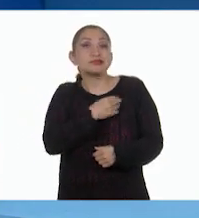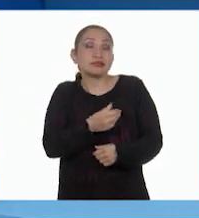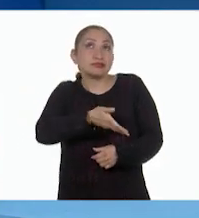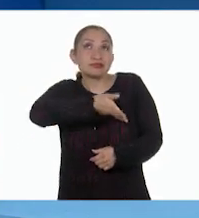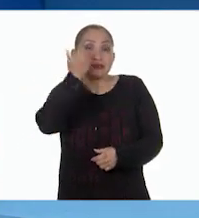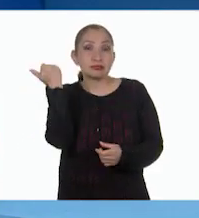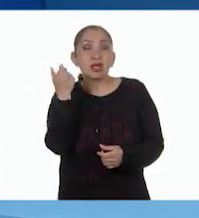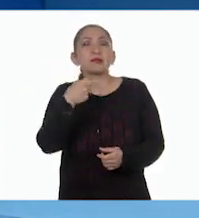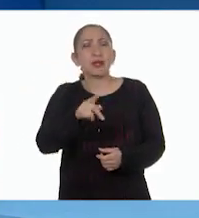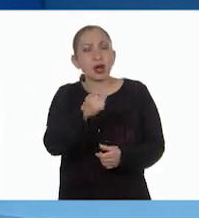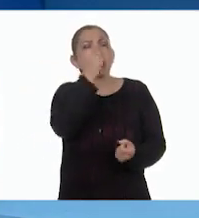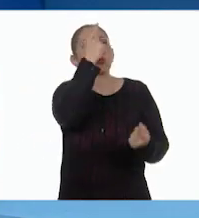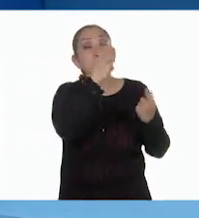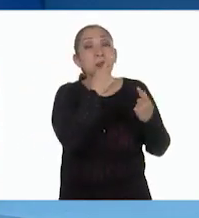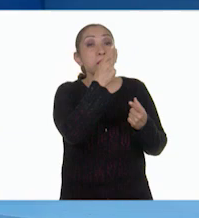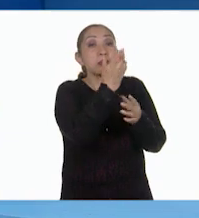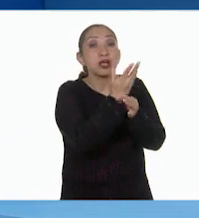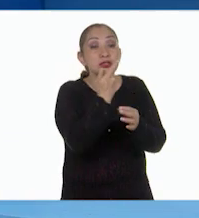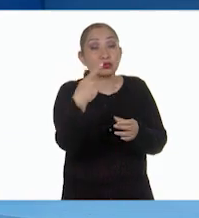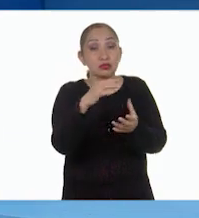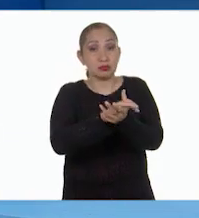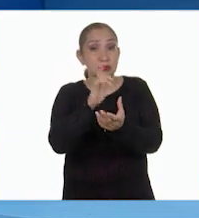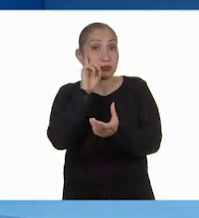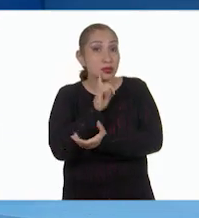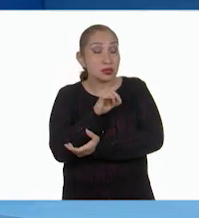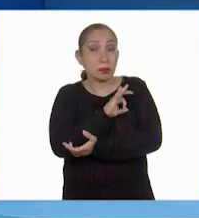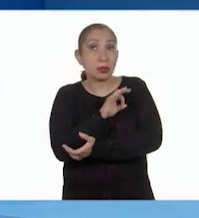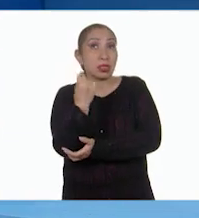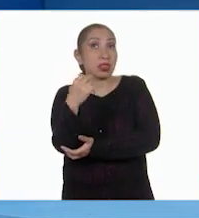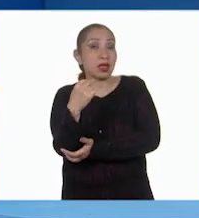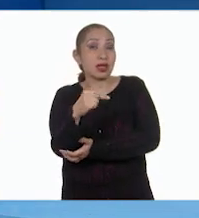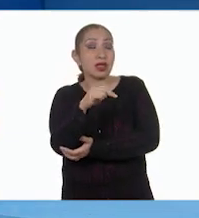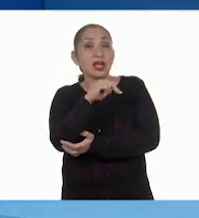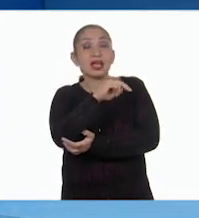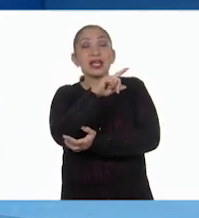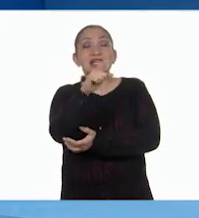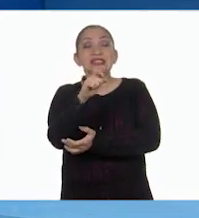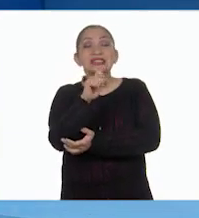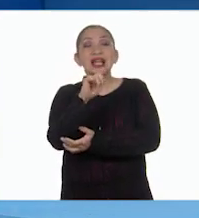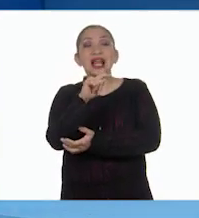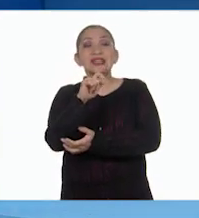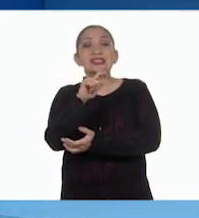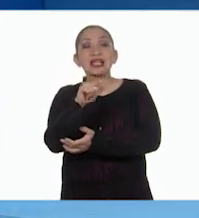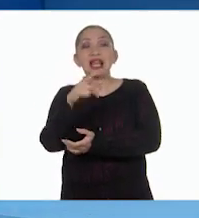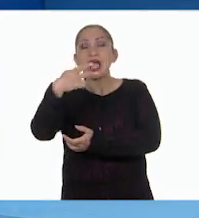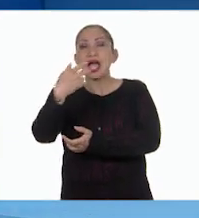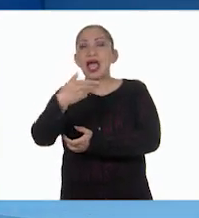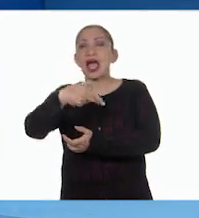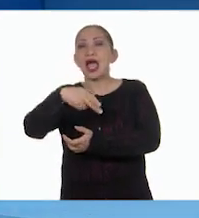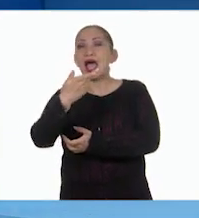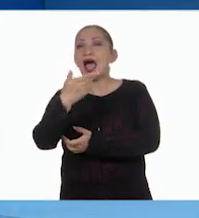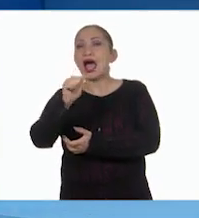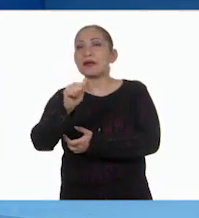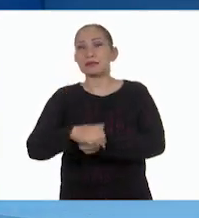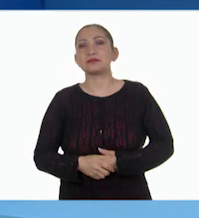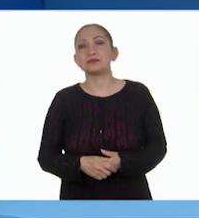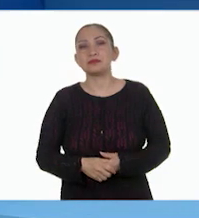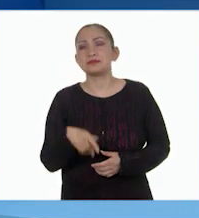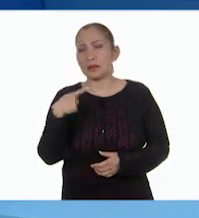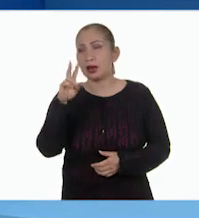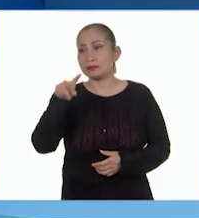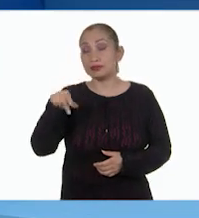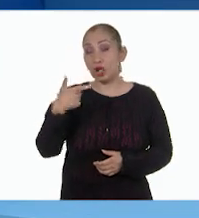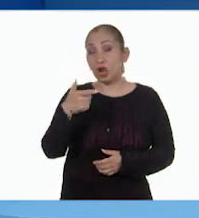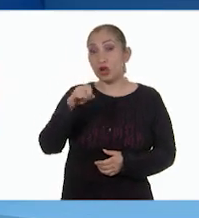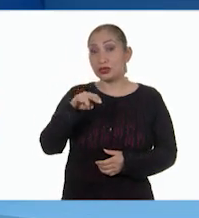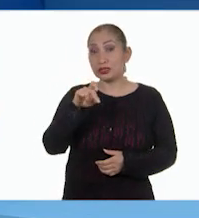hijos, aunque algunos señalan que su esposa se pudo haber llamado Sacil Ja. De lo que no hay duda es que